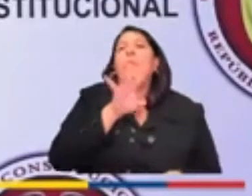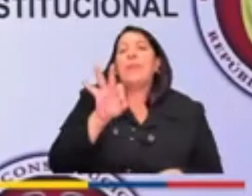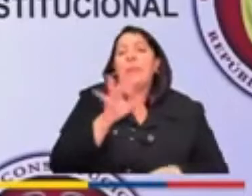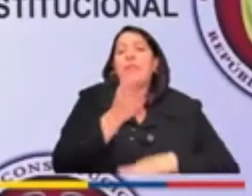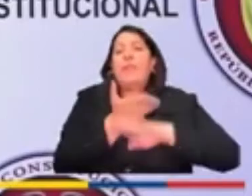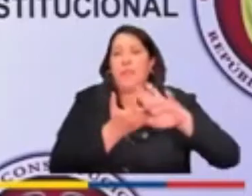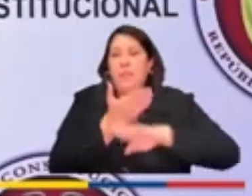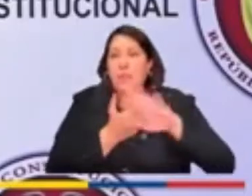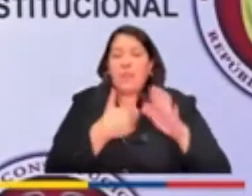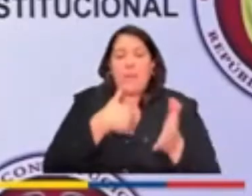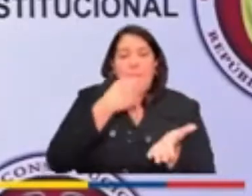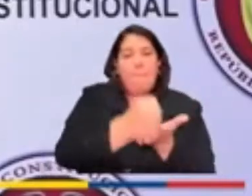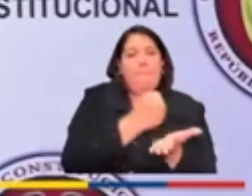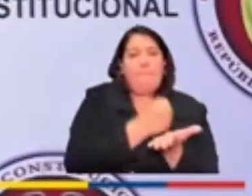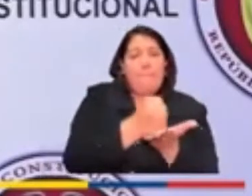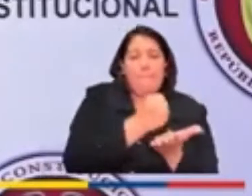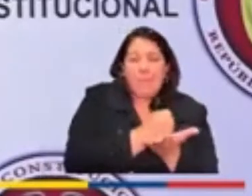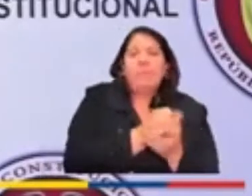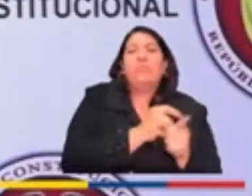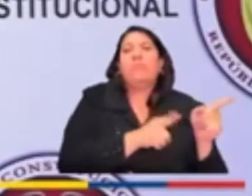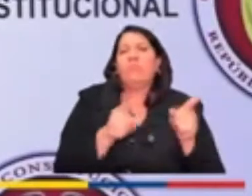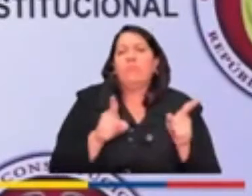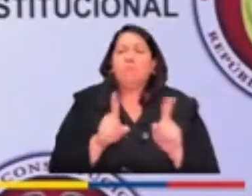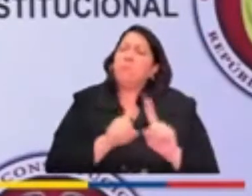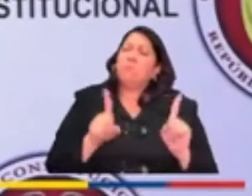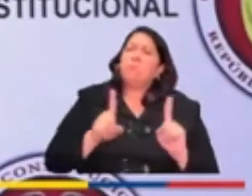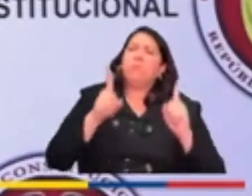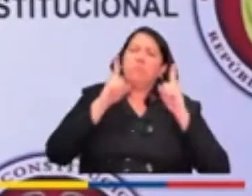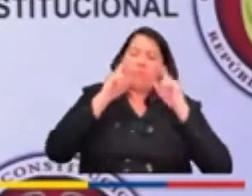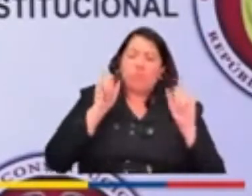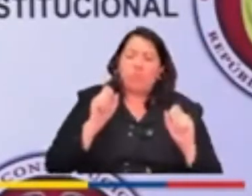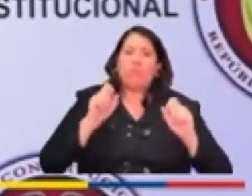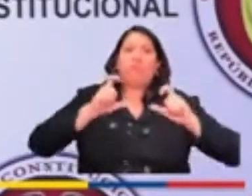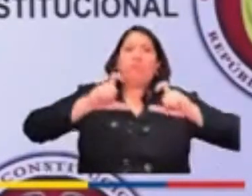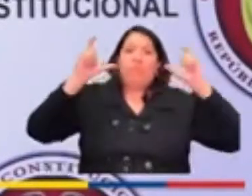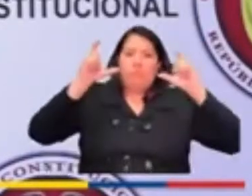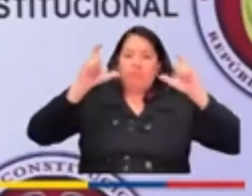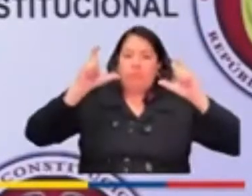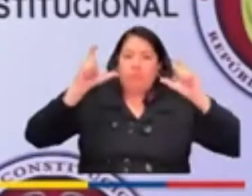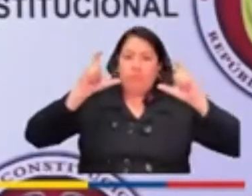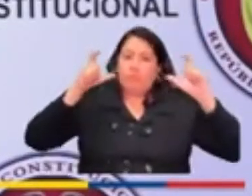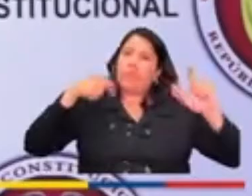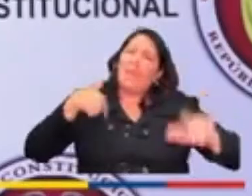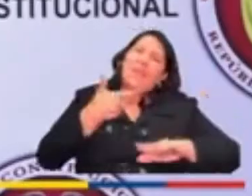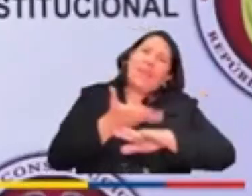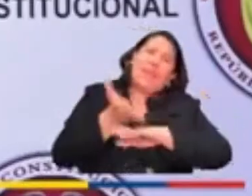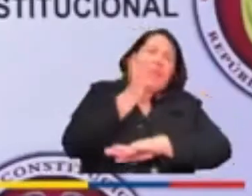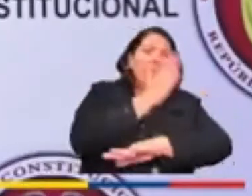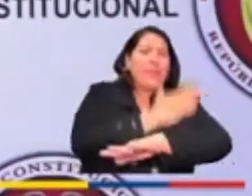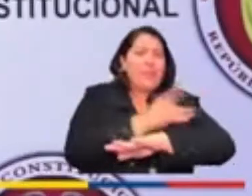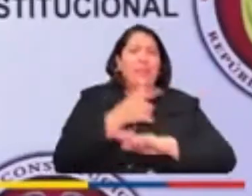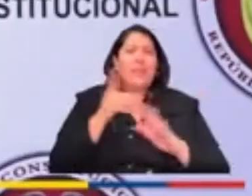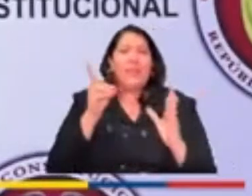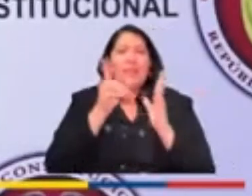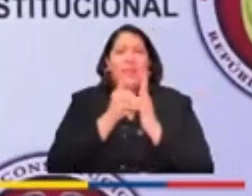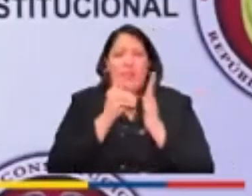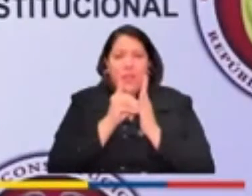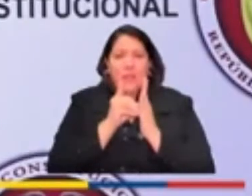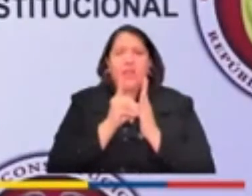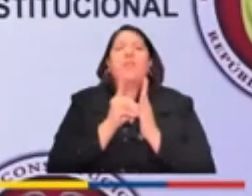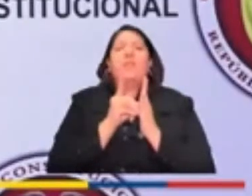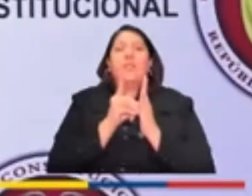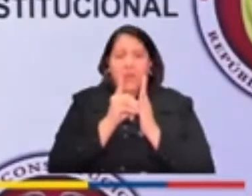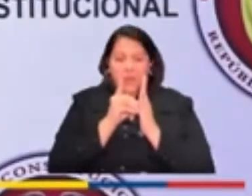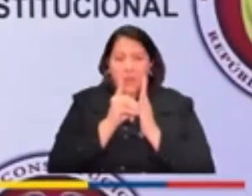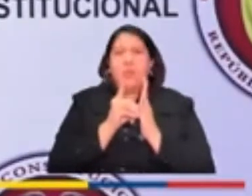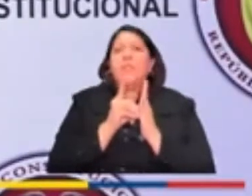que están radicadas. Incluso nos sorprende que algunas fueron radicadas antes que saliera el decreto que fue en el 2011 y que